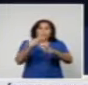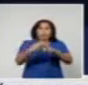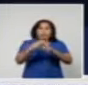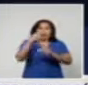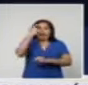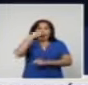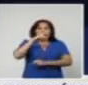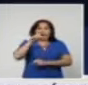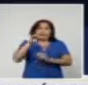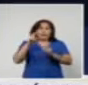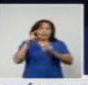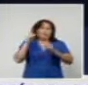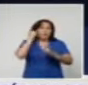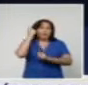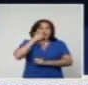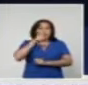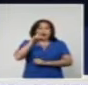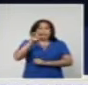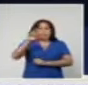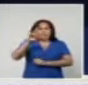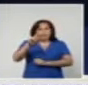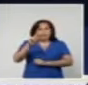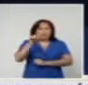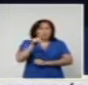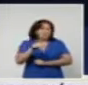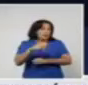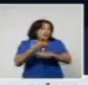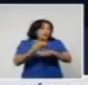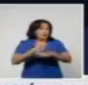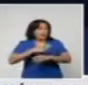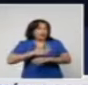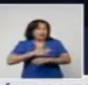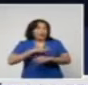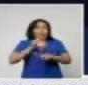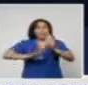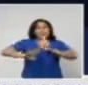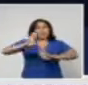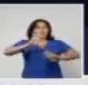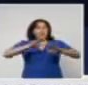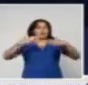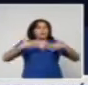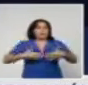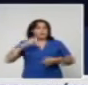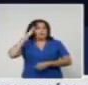Abifavir, que se basa en un antiviral ya